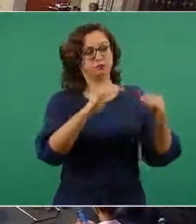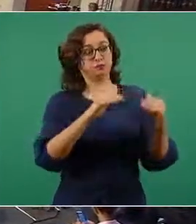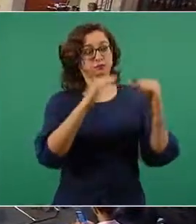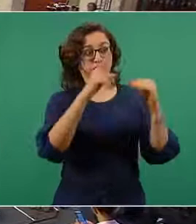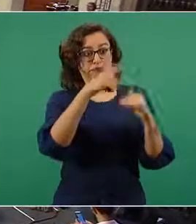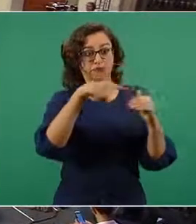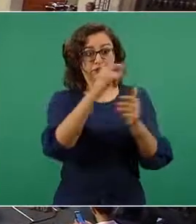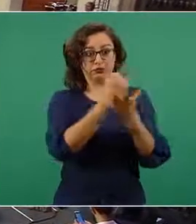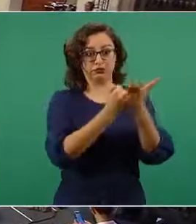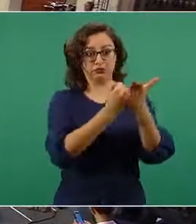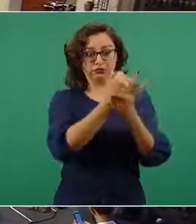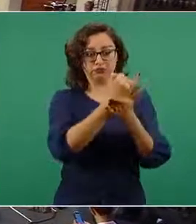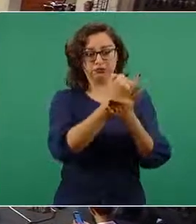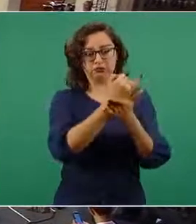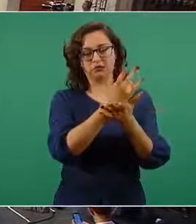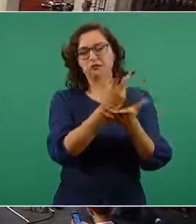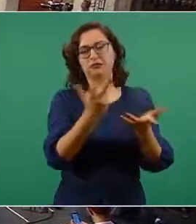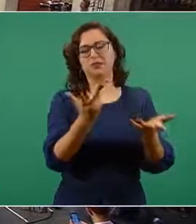aquí.